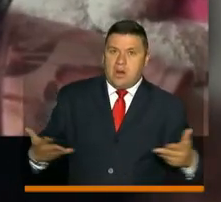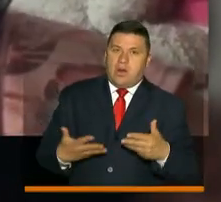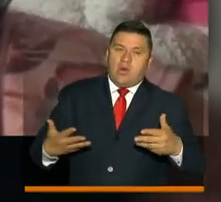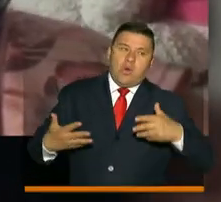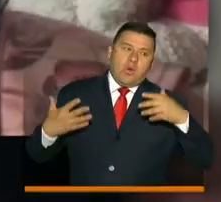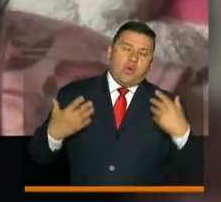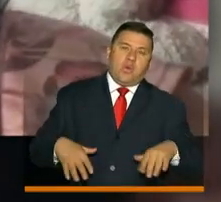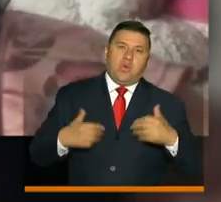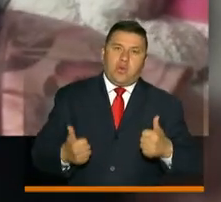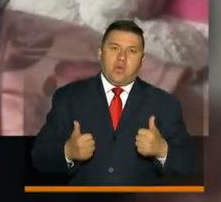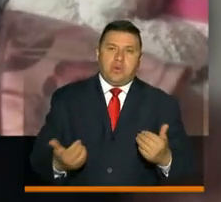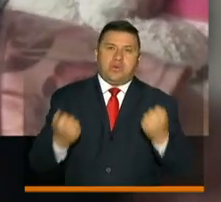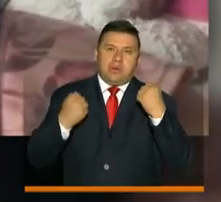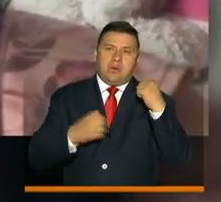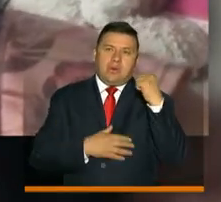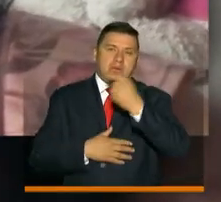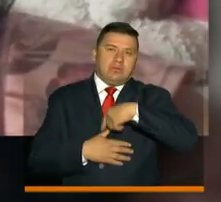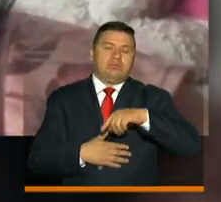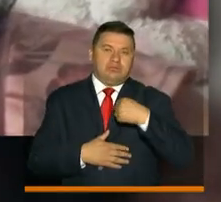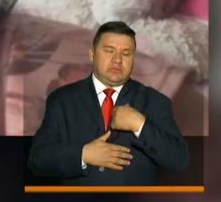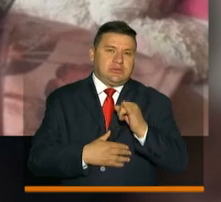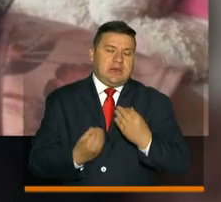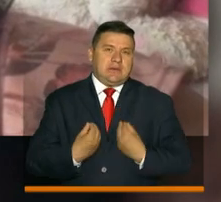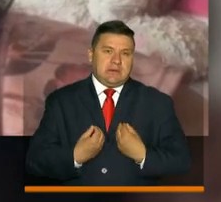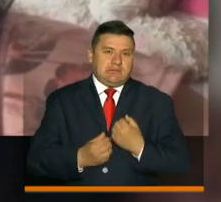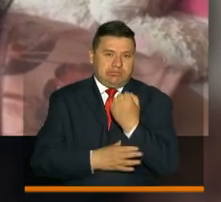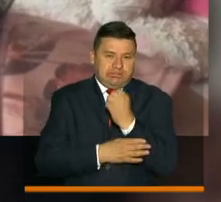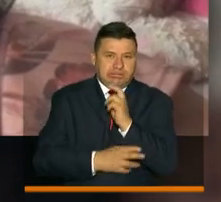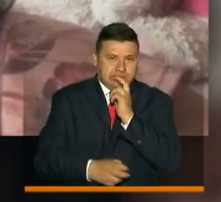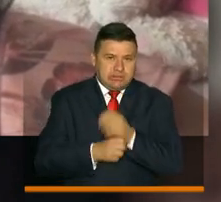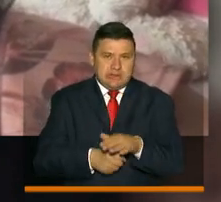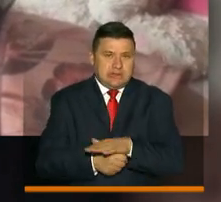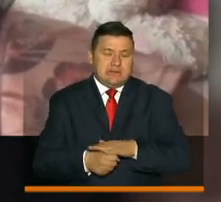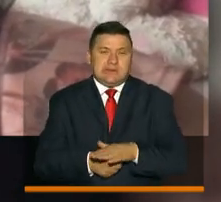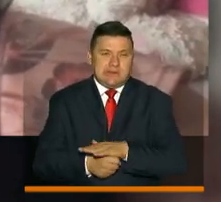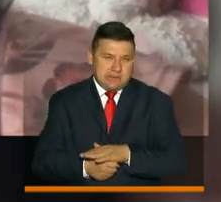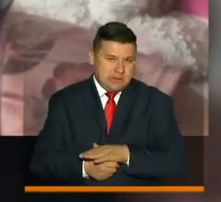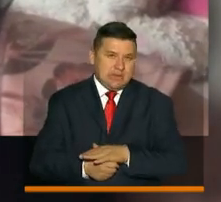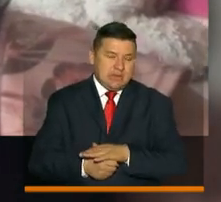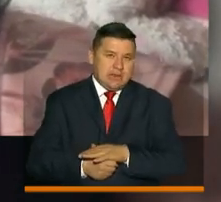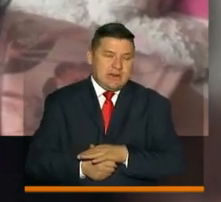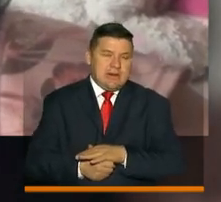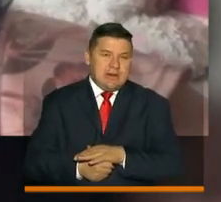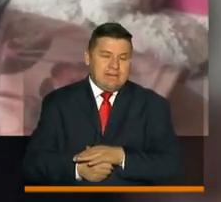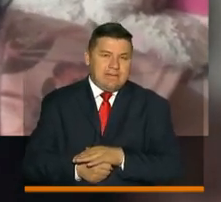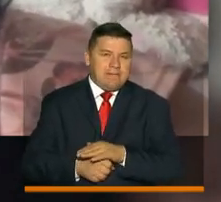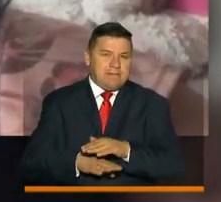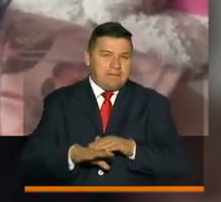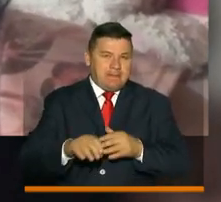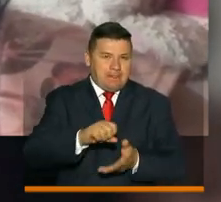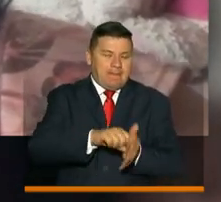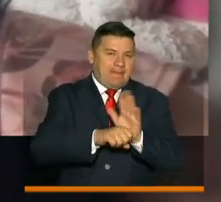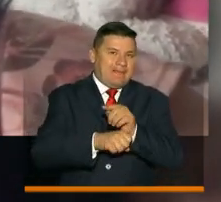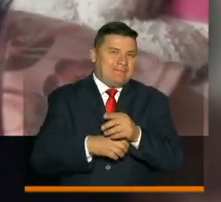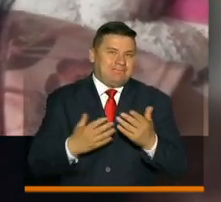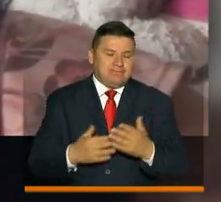gran beneficio, pues debido a que estamos viviendo una crisis económica a causa de la